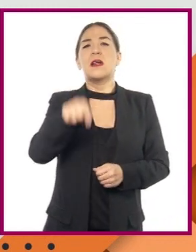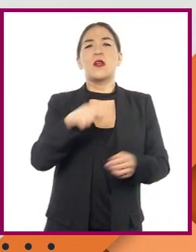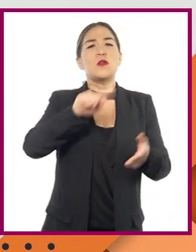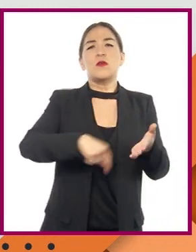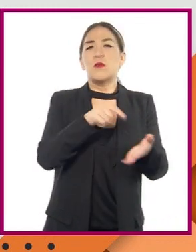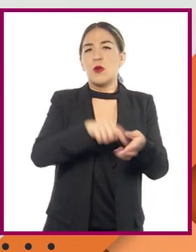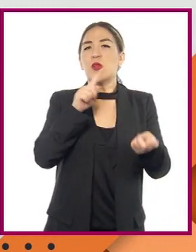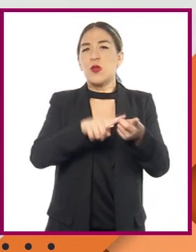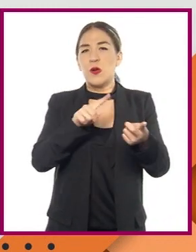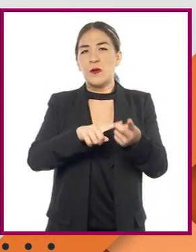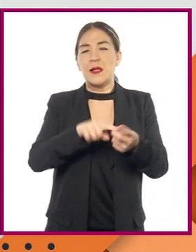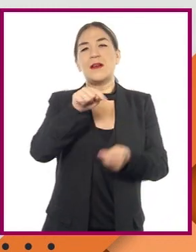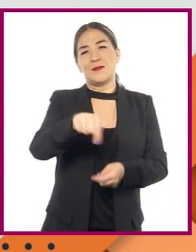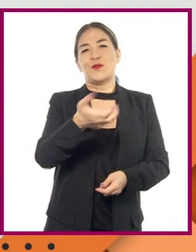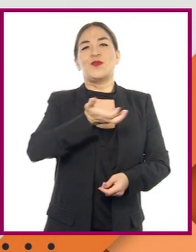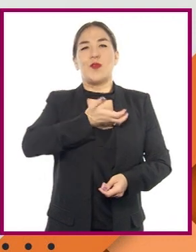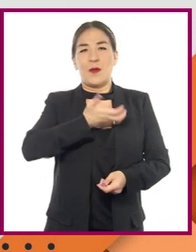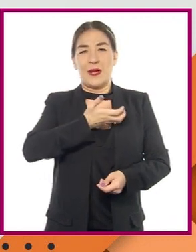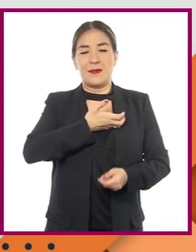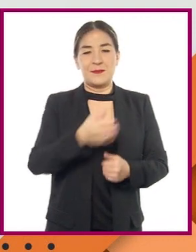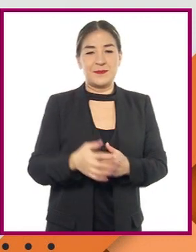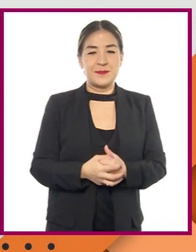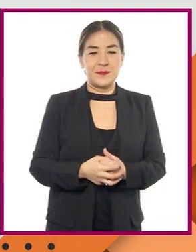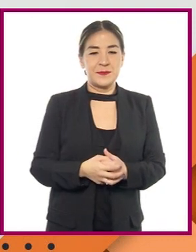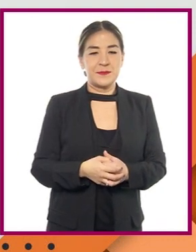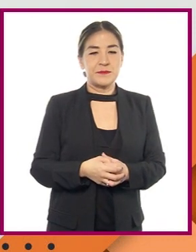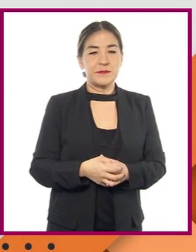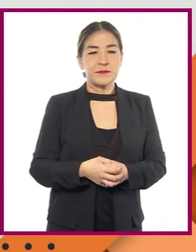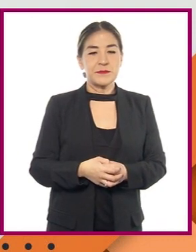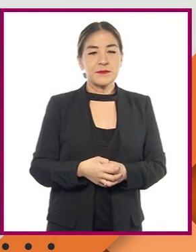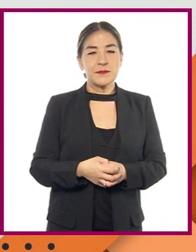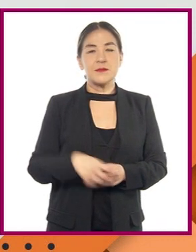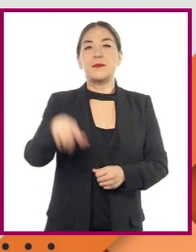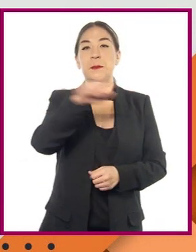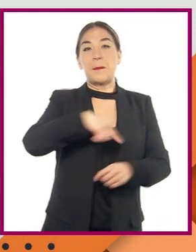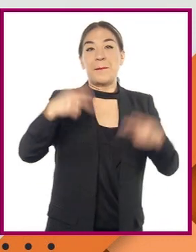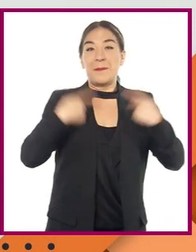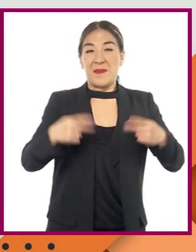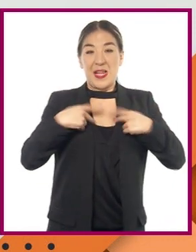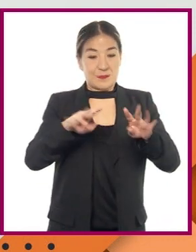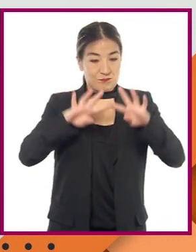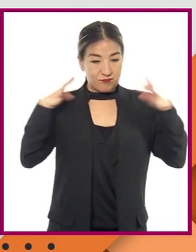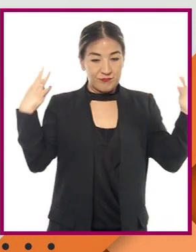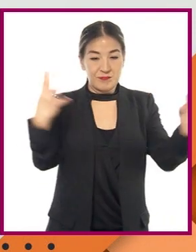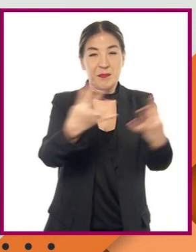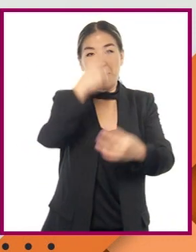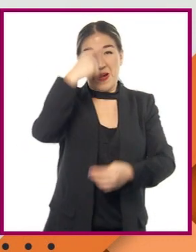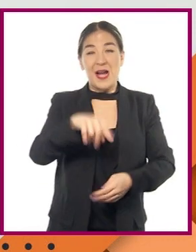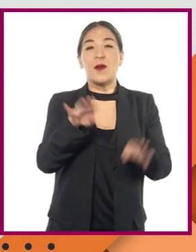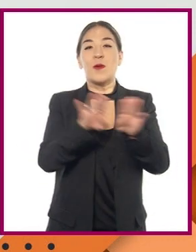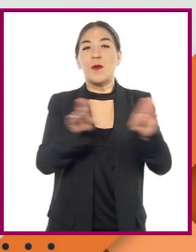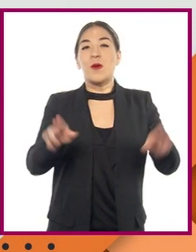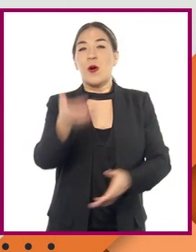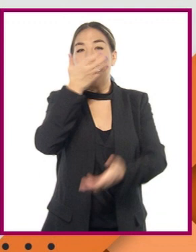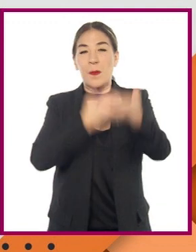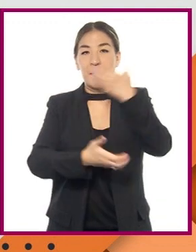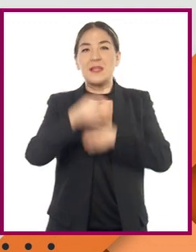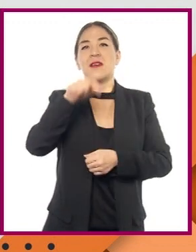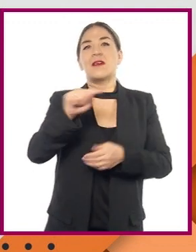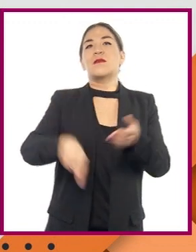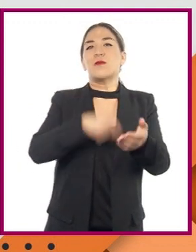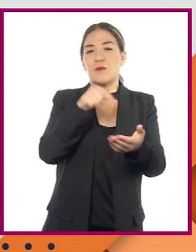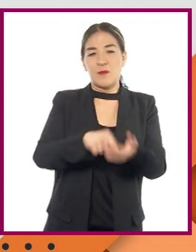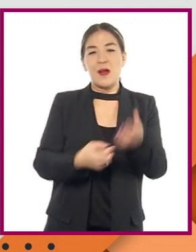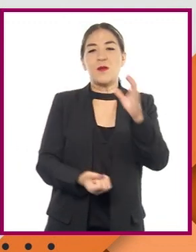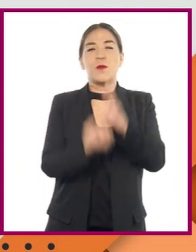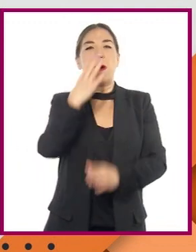la actual Plancha del Zócalo. El Consulado de Comerciantes tenía gran poder económico en Nueva España, pues